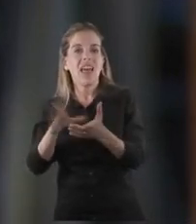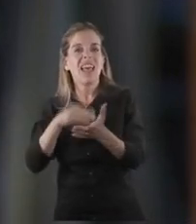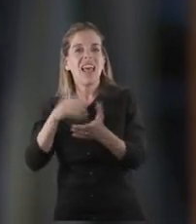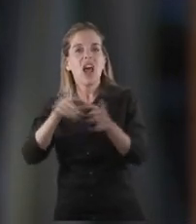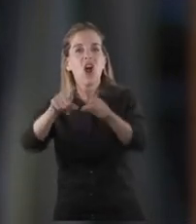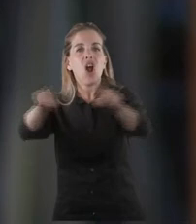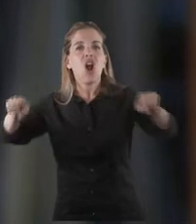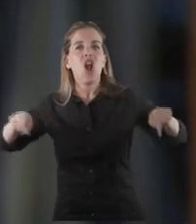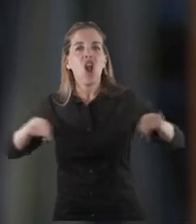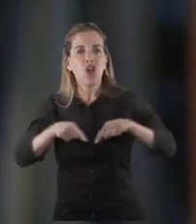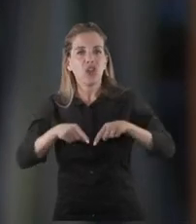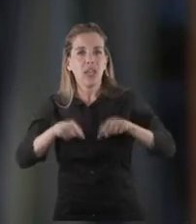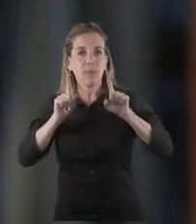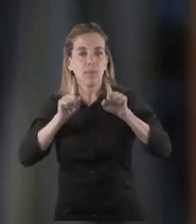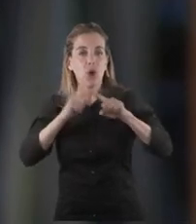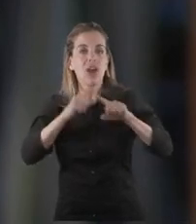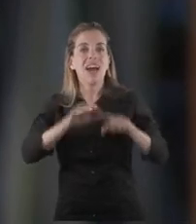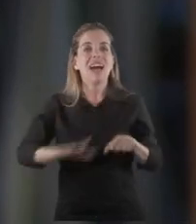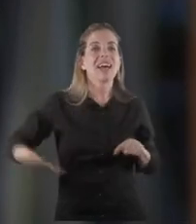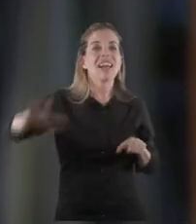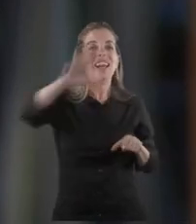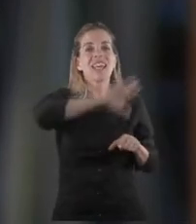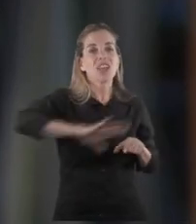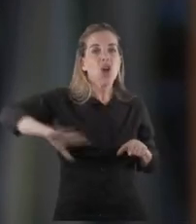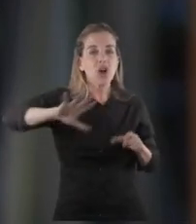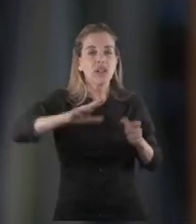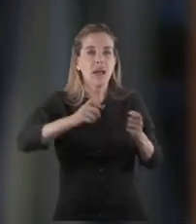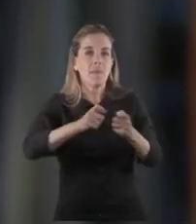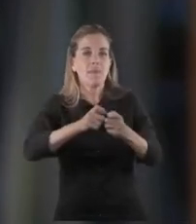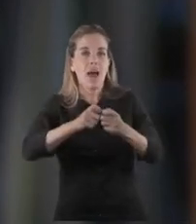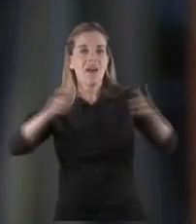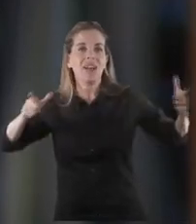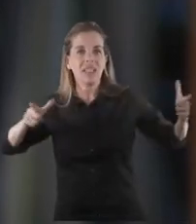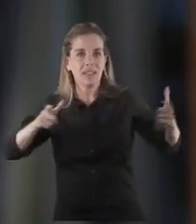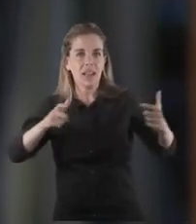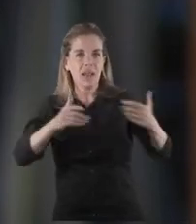toda esta parte de la Argentina. Por eso,